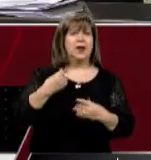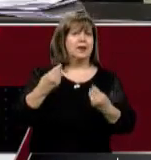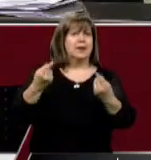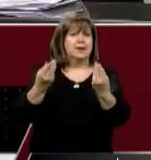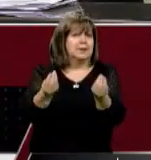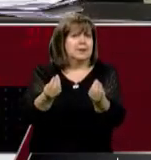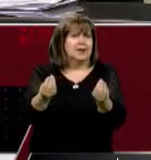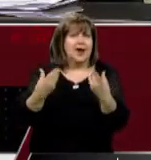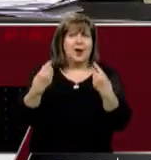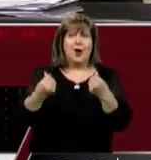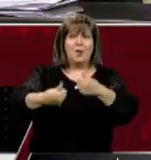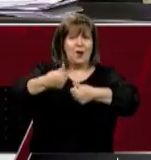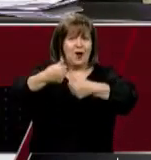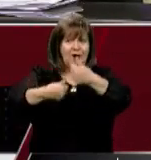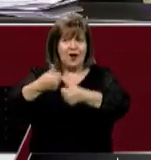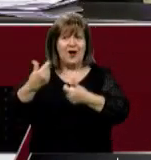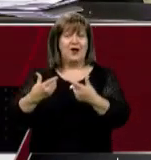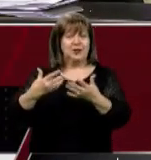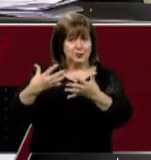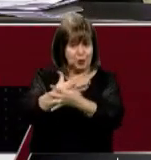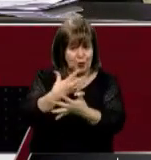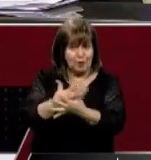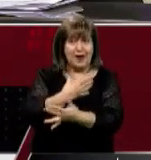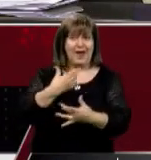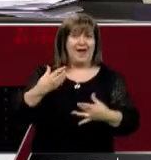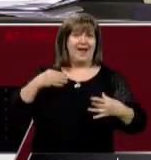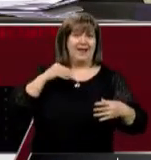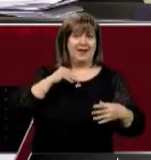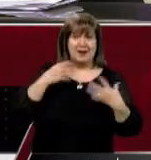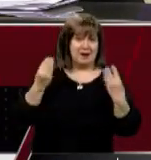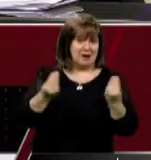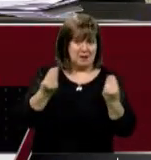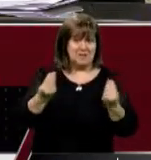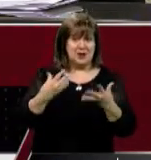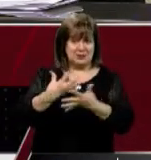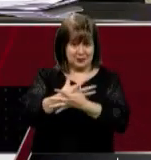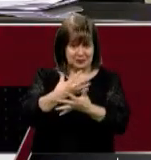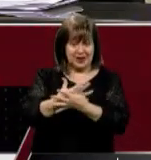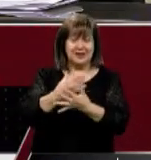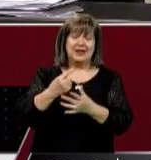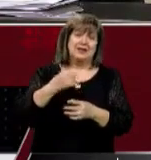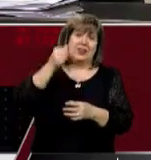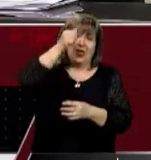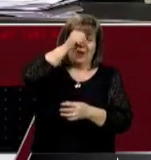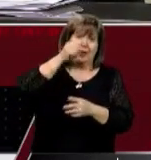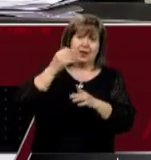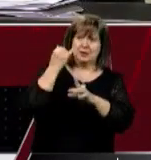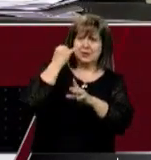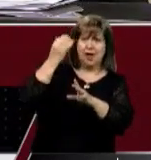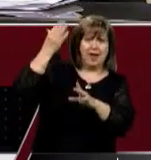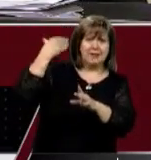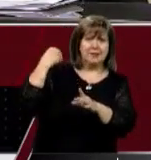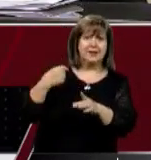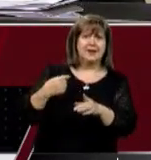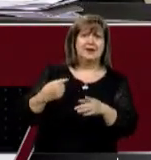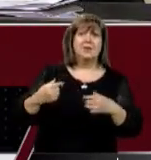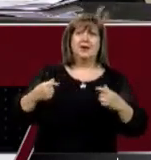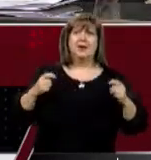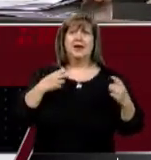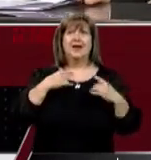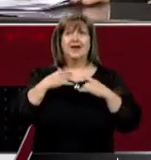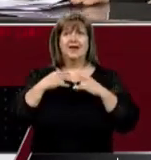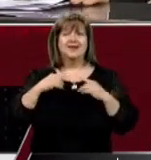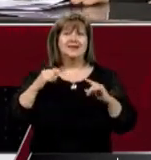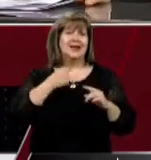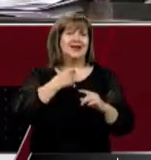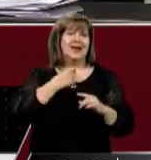empate que les dio el campeonato. Se sufrió mucho el domingo pasado, nosotros contábamos recién ese gol sobre la hora que les ahogó el grito